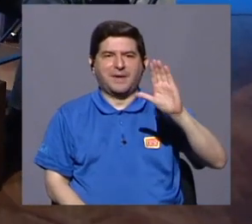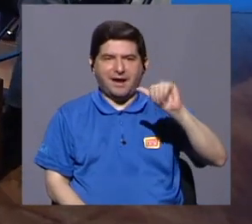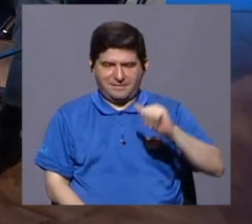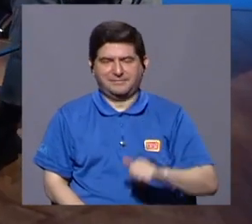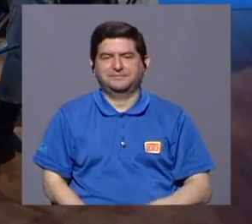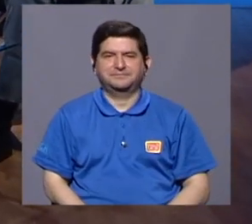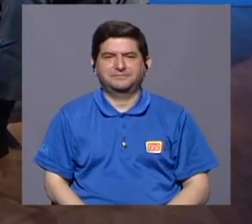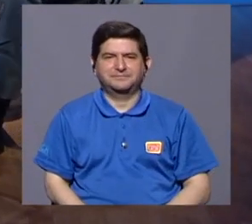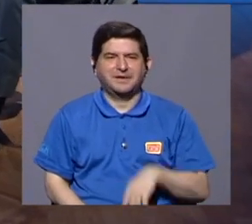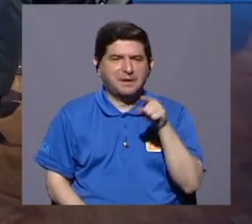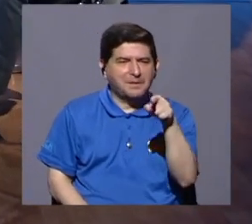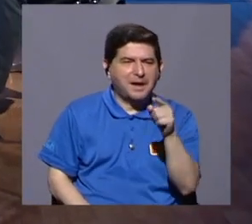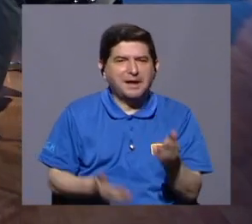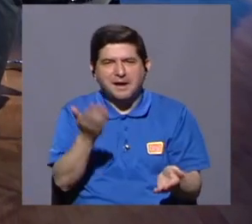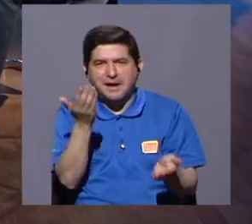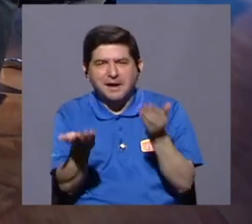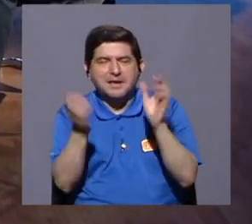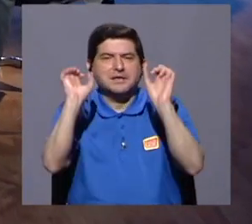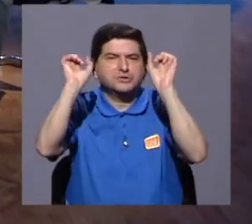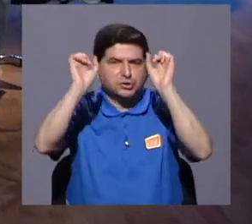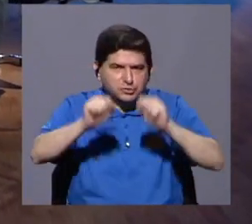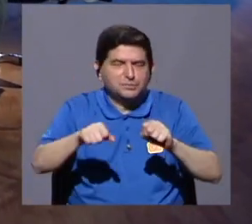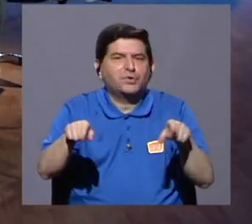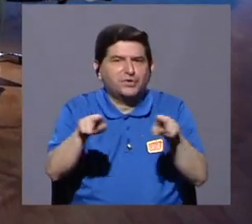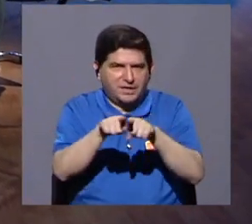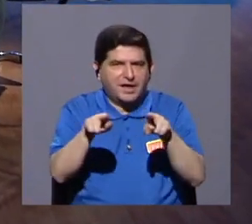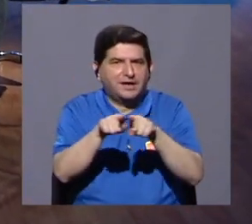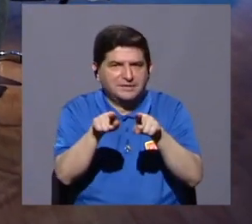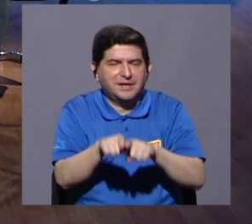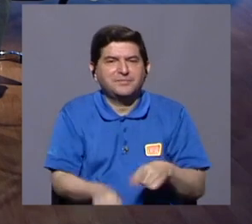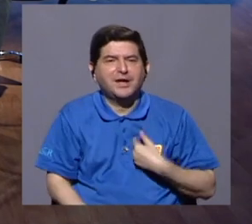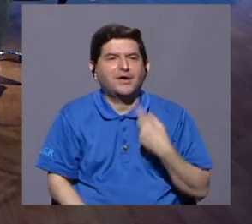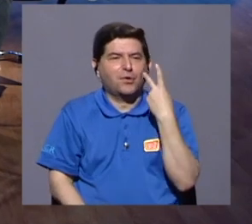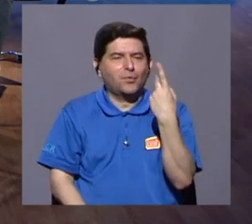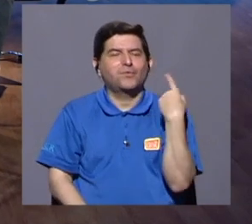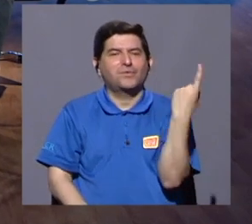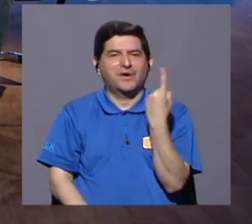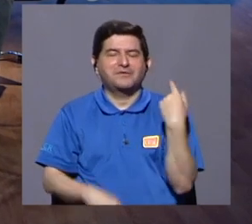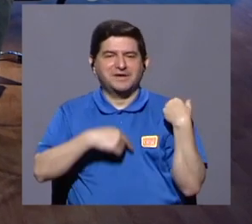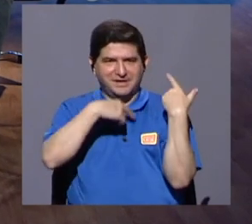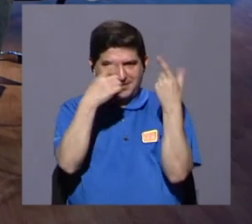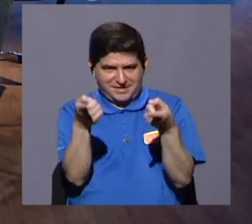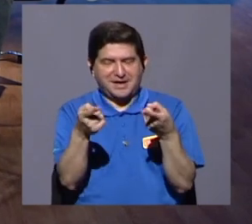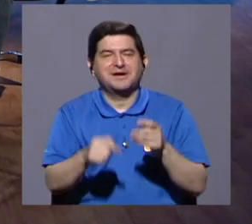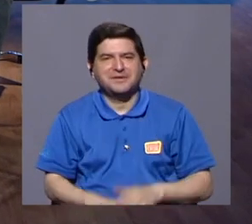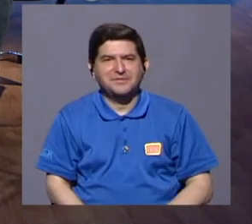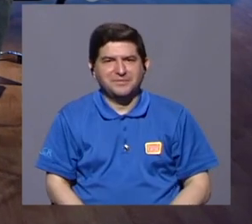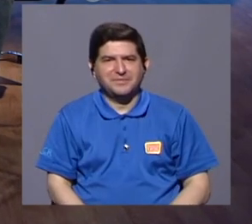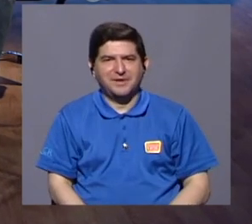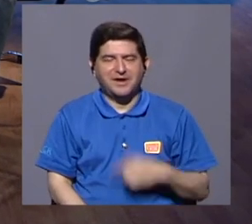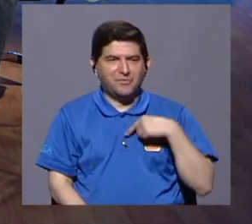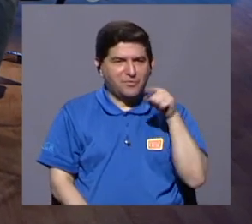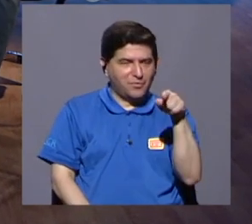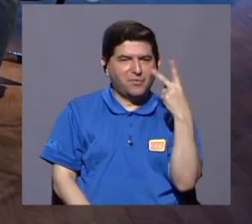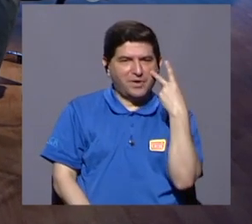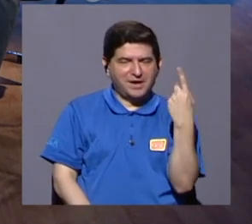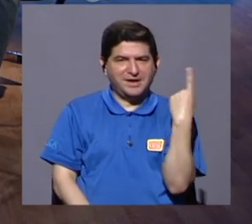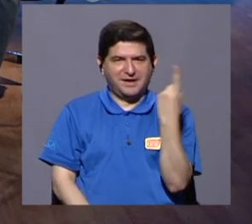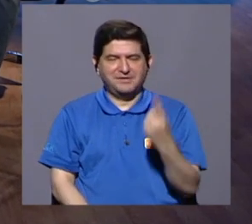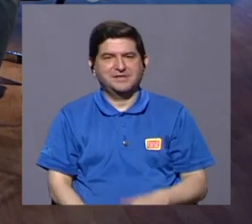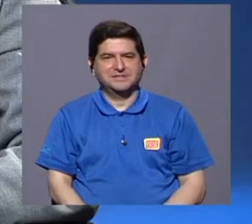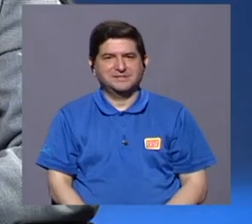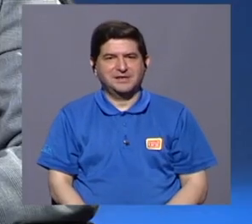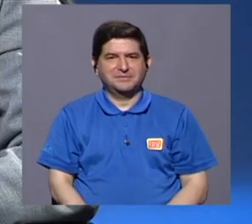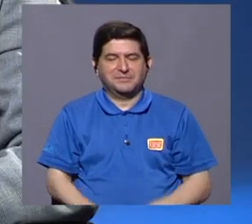por ahí este podría ser uno la de siempre que va para atar vaca uno siempre lo veía a mano derecha